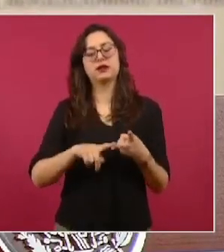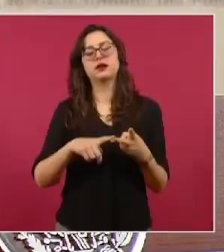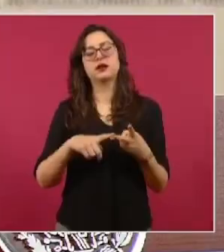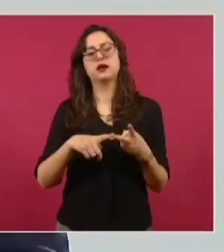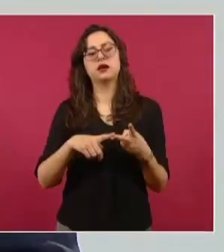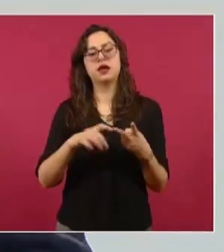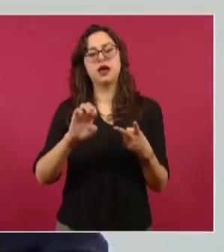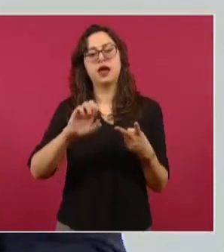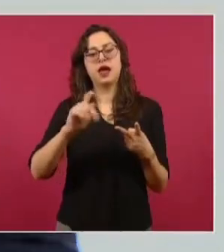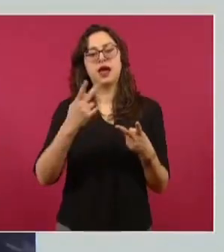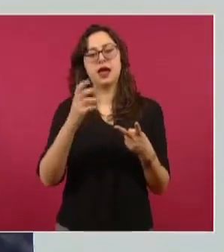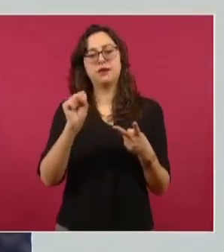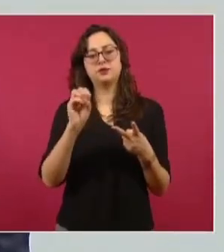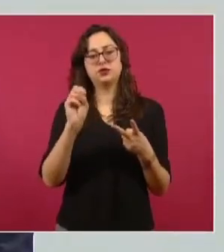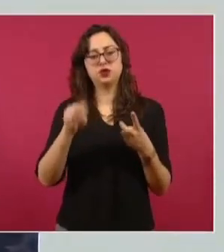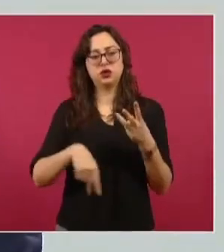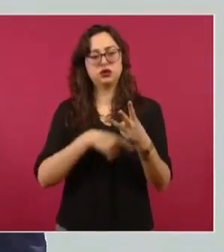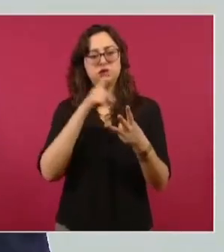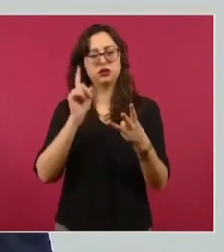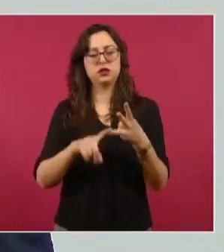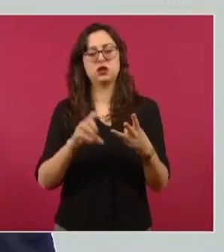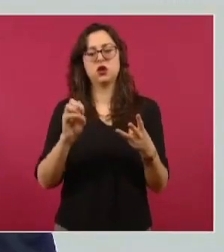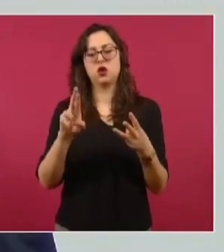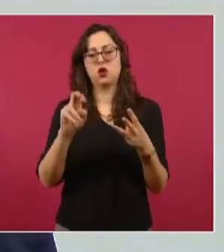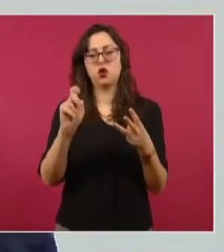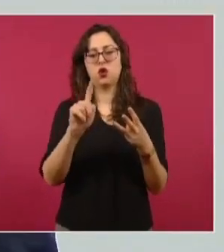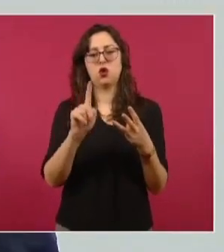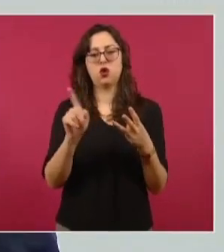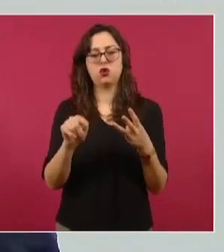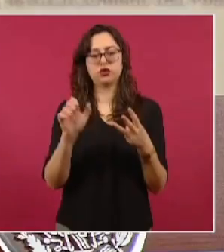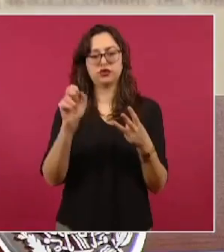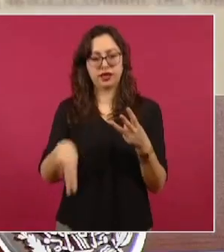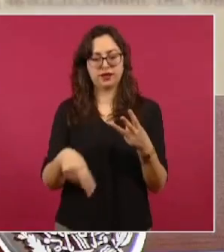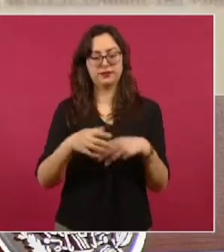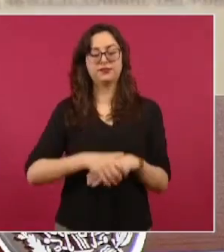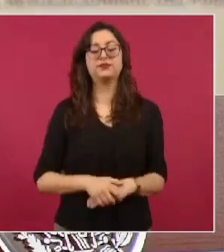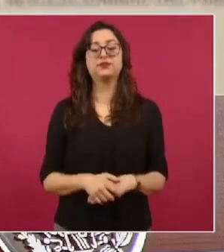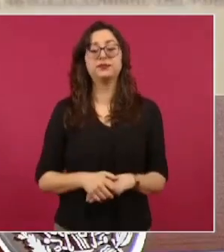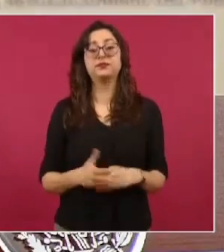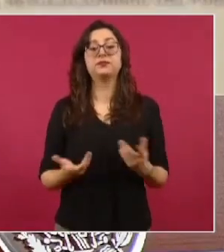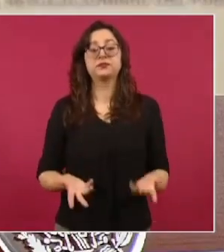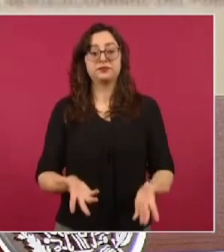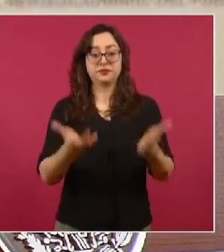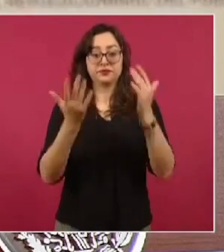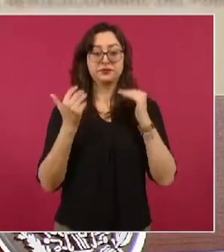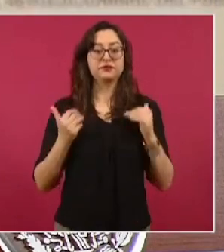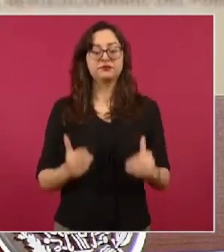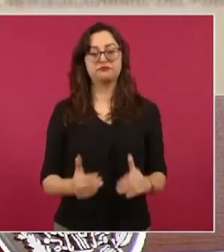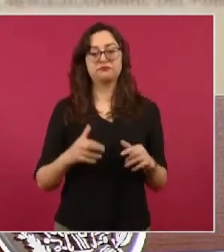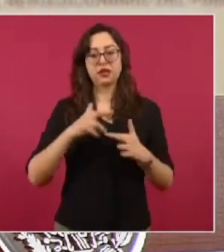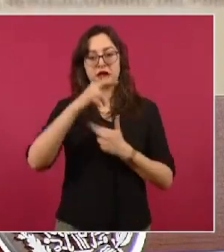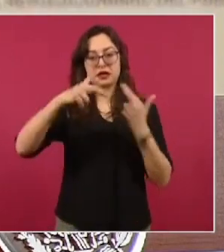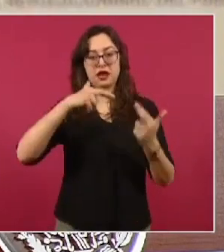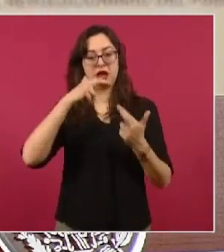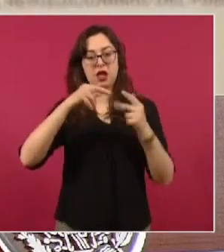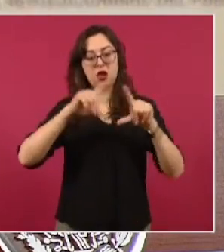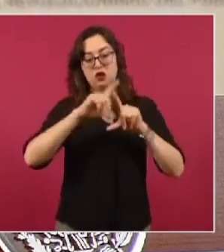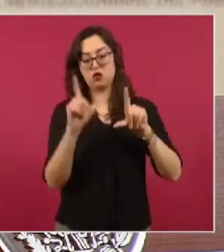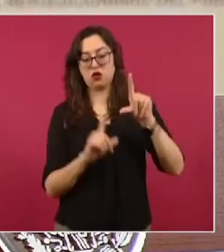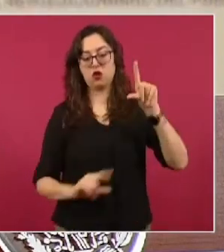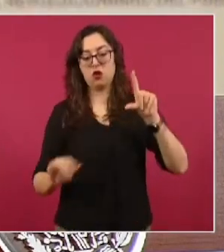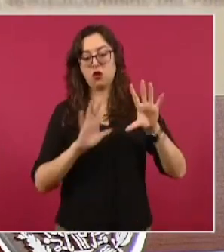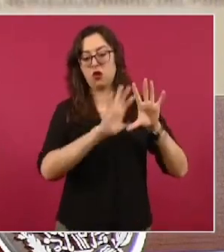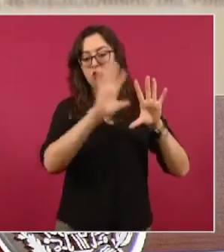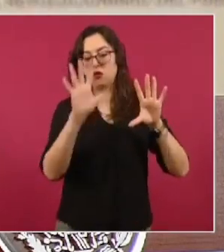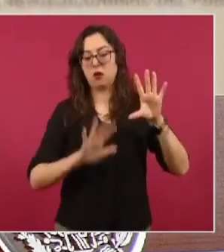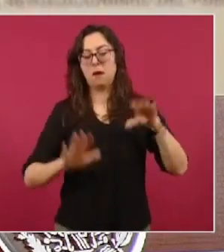Orsan. Vamos a ver ahora para cada una de las gasolineras quién fue la que tiene el margen más alto, con el precio